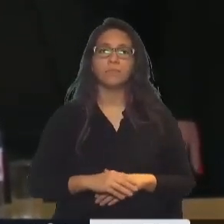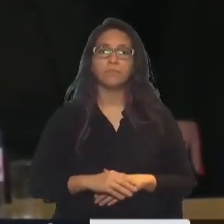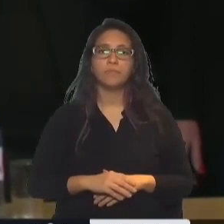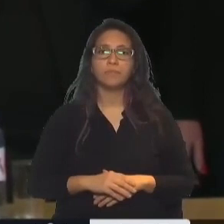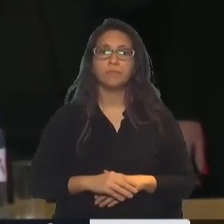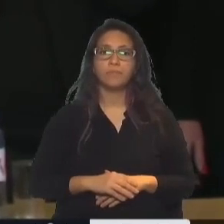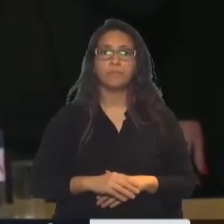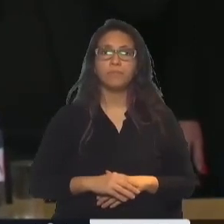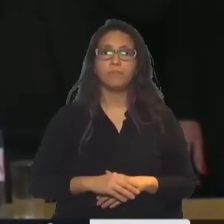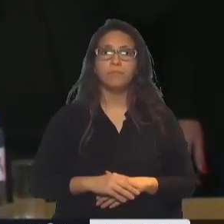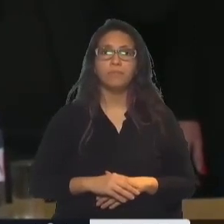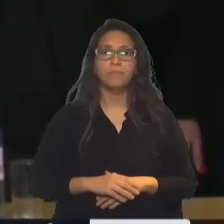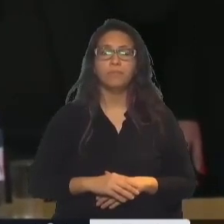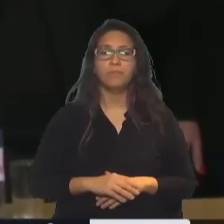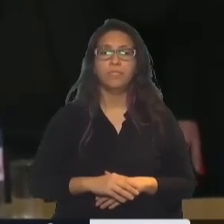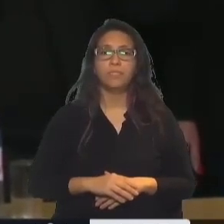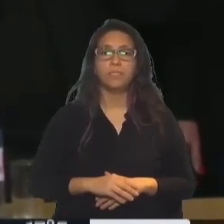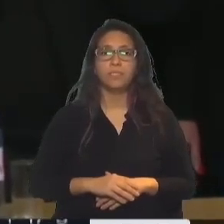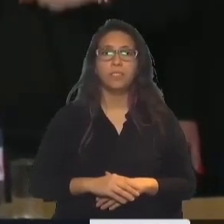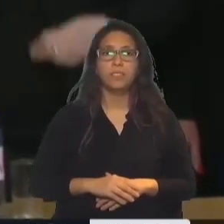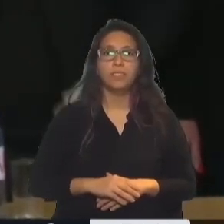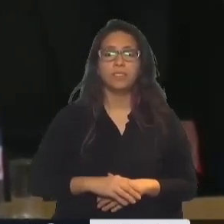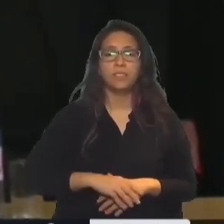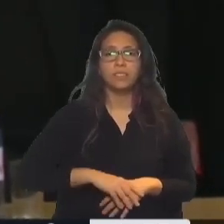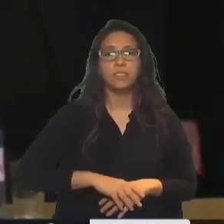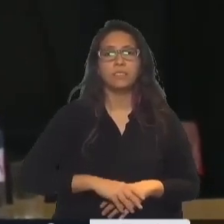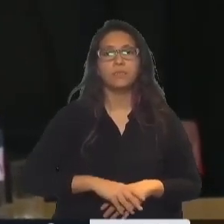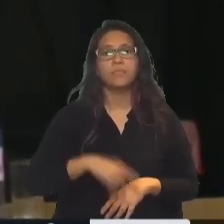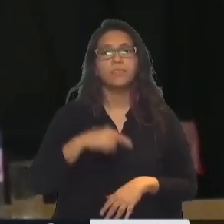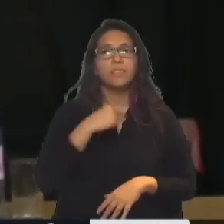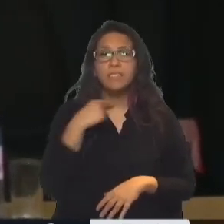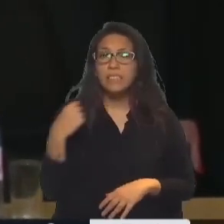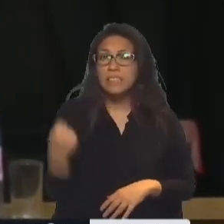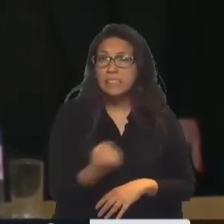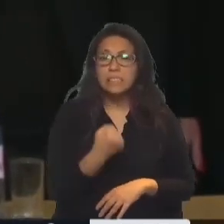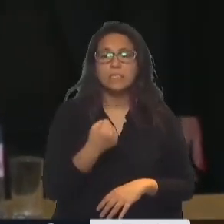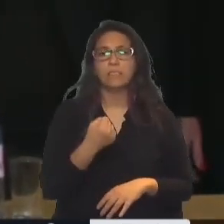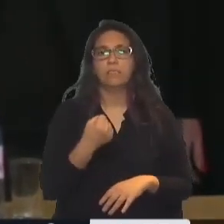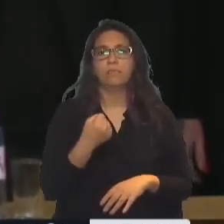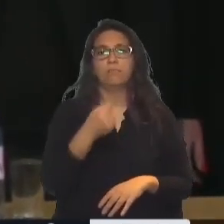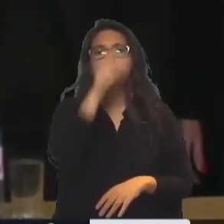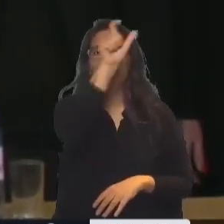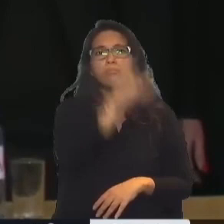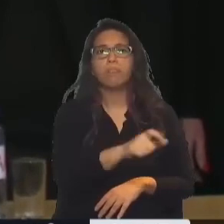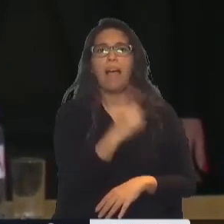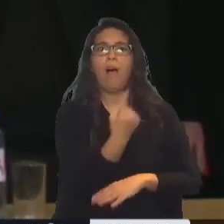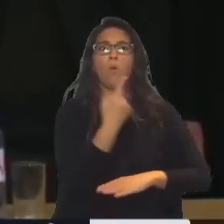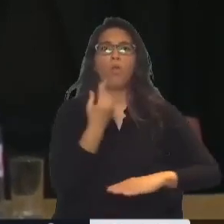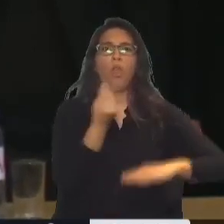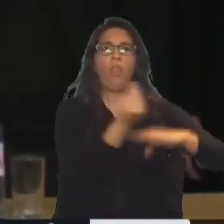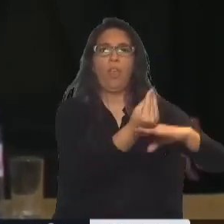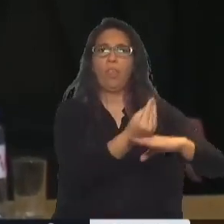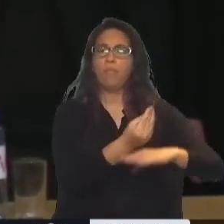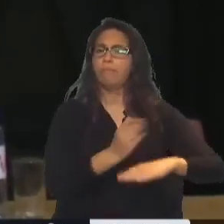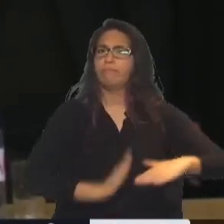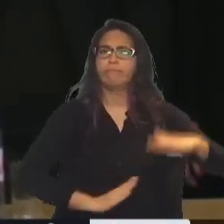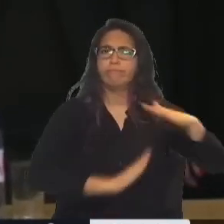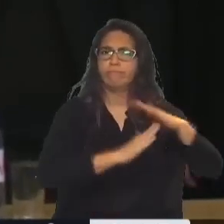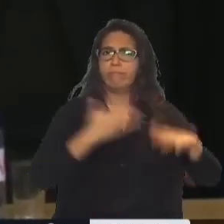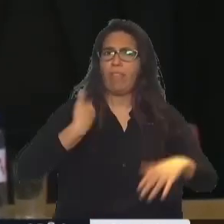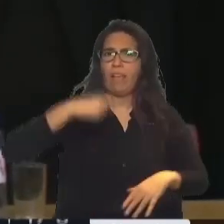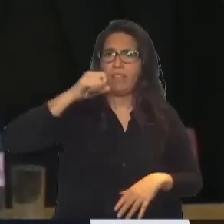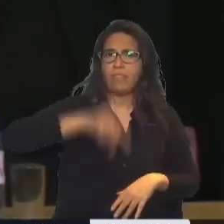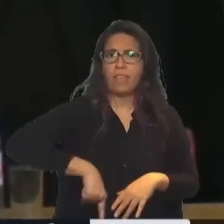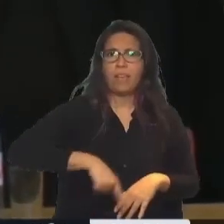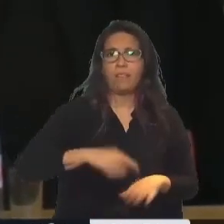de asesinar, del intento de matar a una autoridad tan importante de nuestro país como